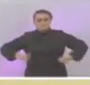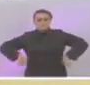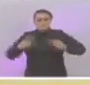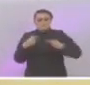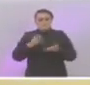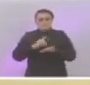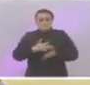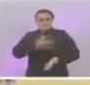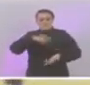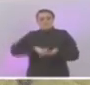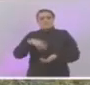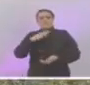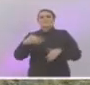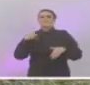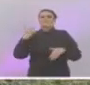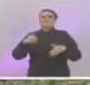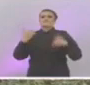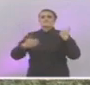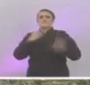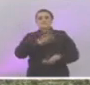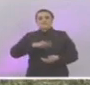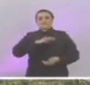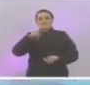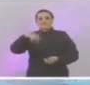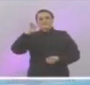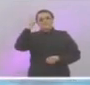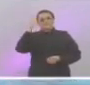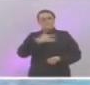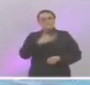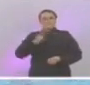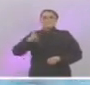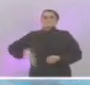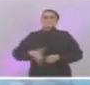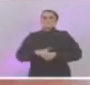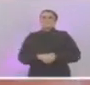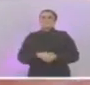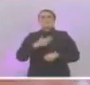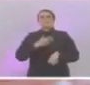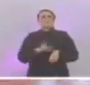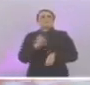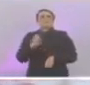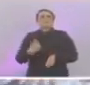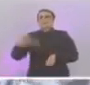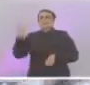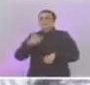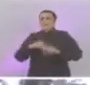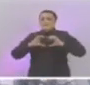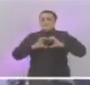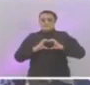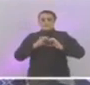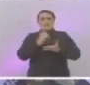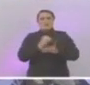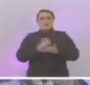muy felices a los potosinos y también muy orgullosos. Y esto es porque de todas las medallas de